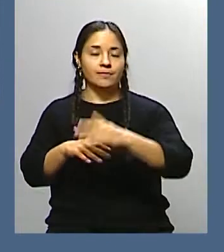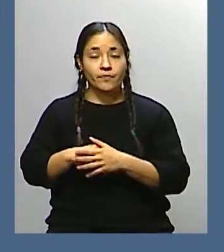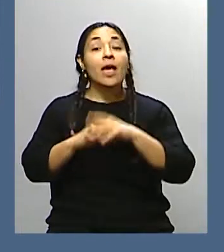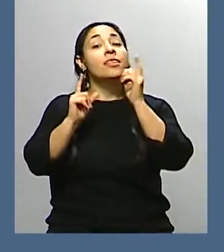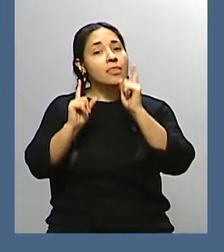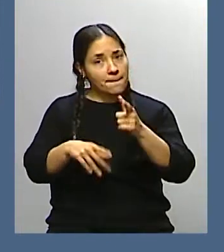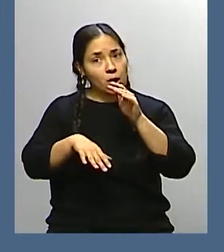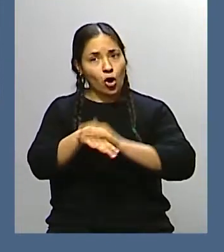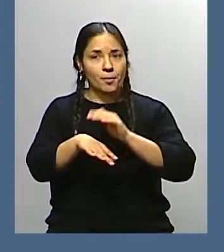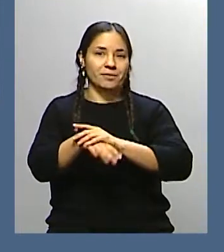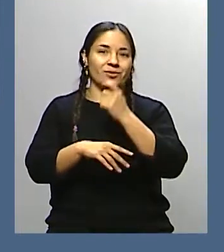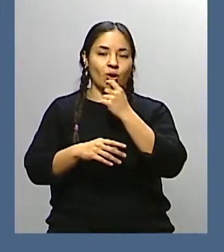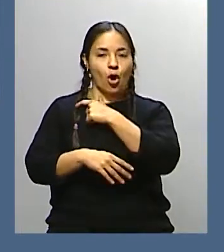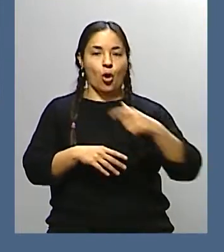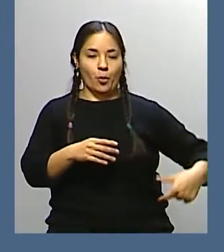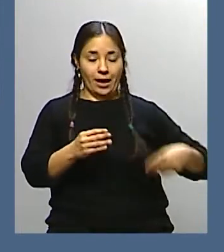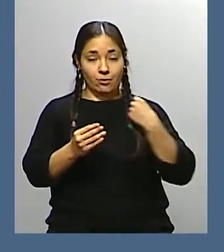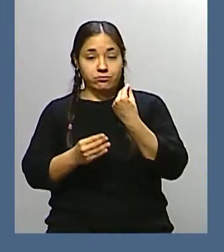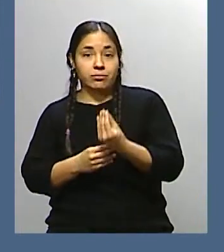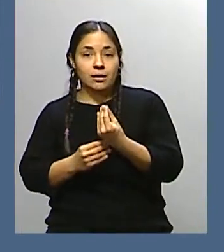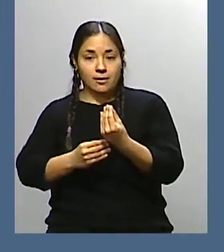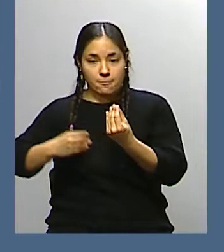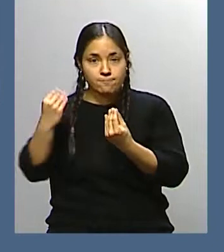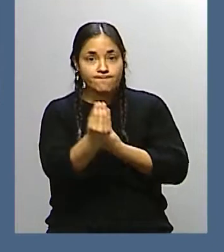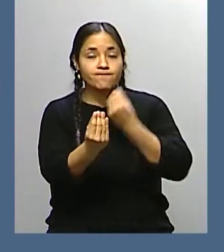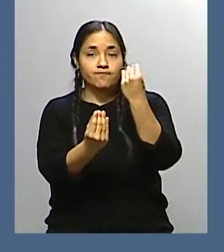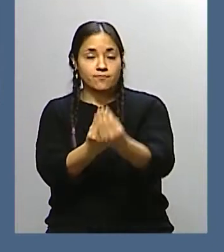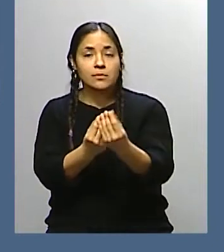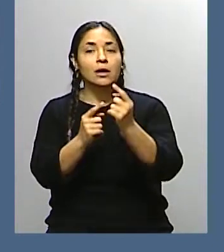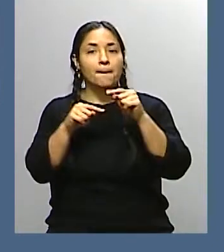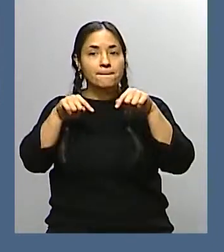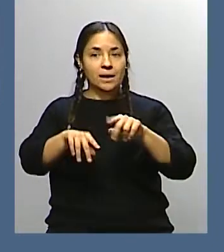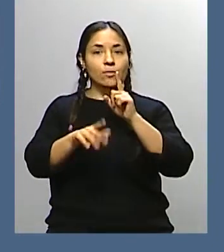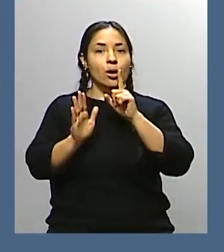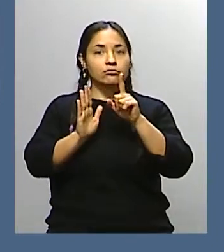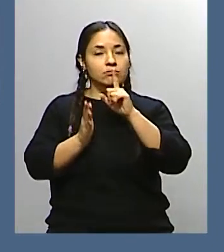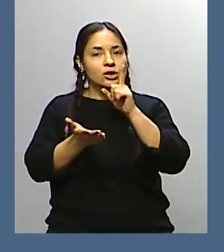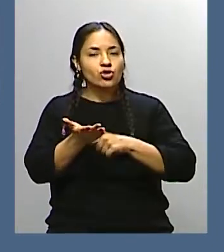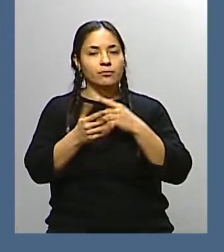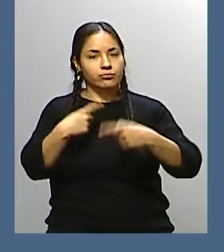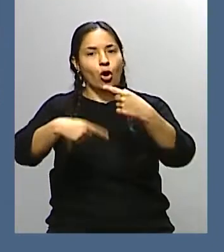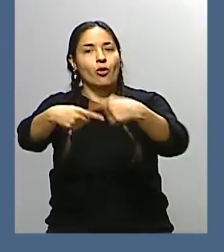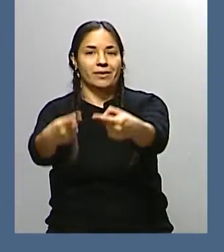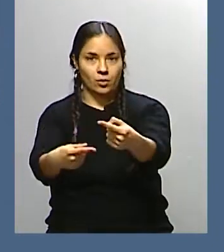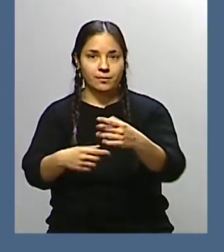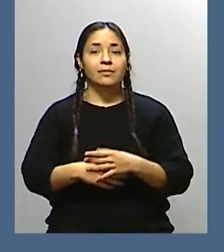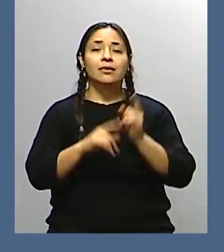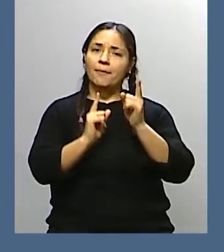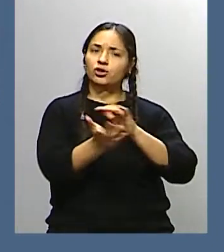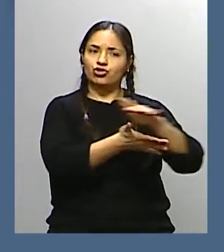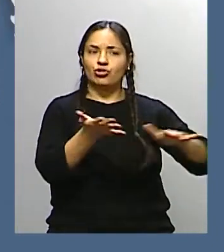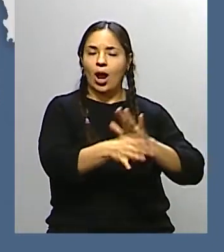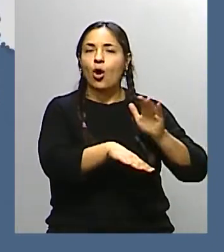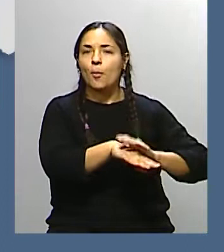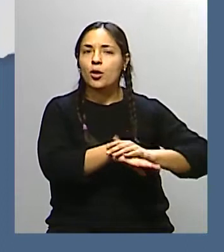¿no?, de que si cambian los gobiernos esa meta se siga cumpliendo. Pero además debe existir el compromiso social. Y la pregunta es,